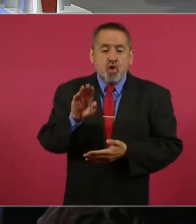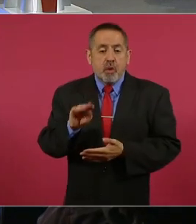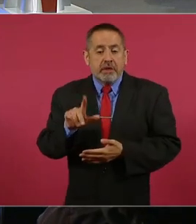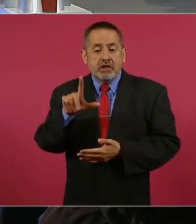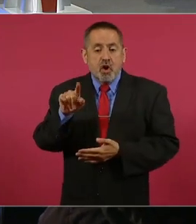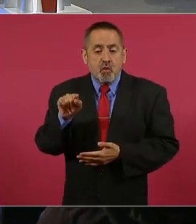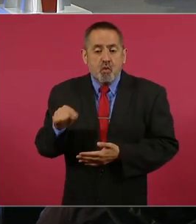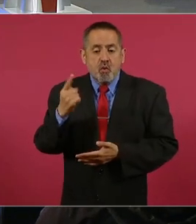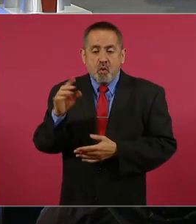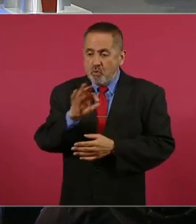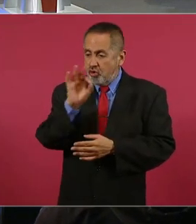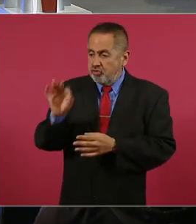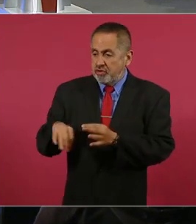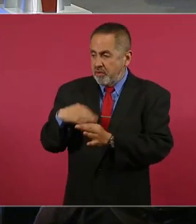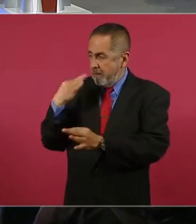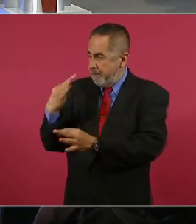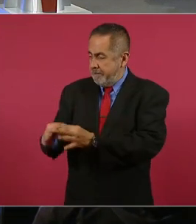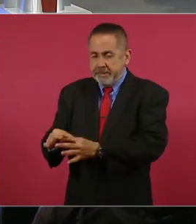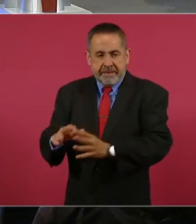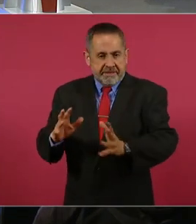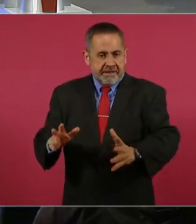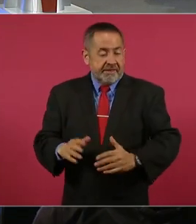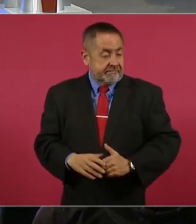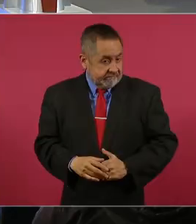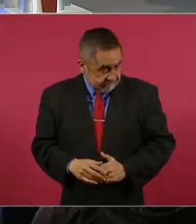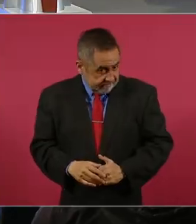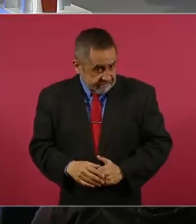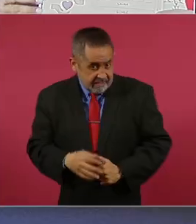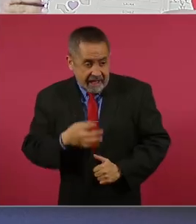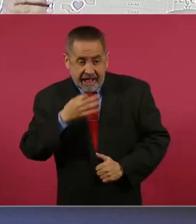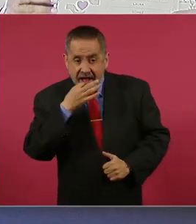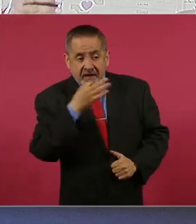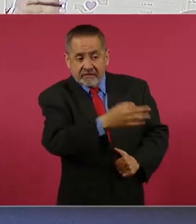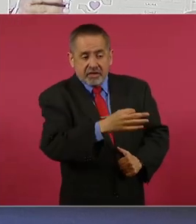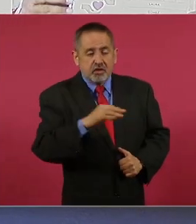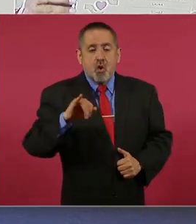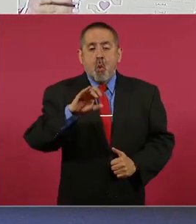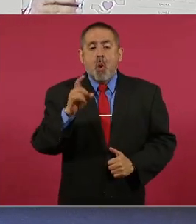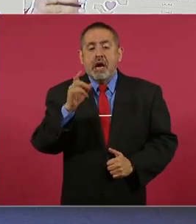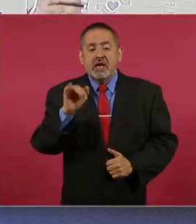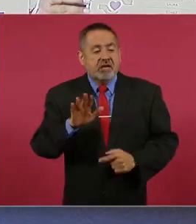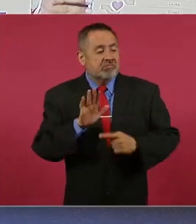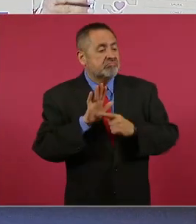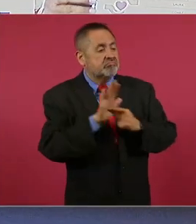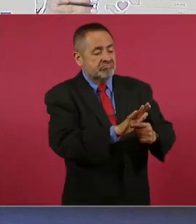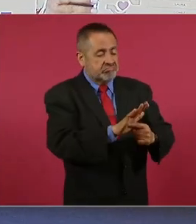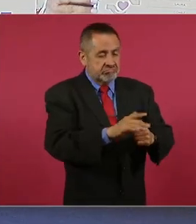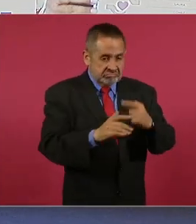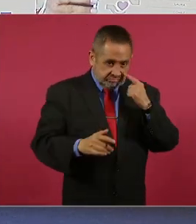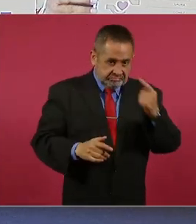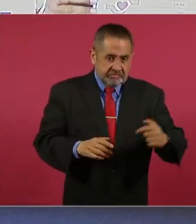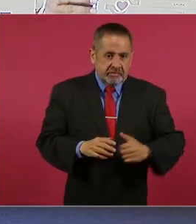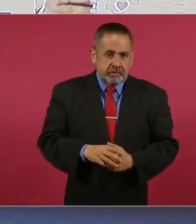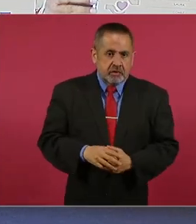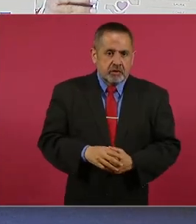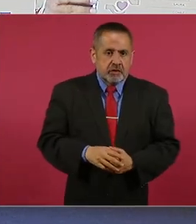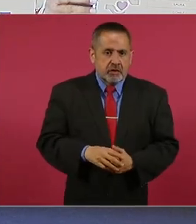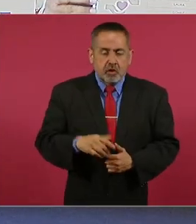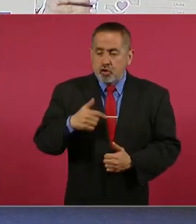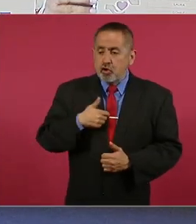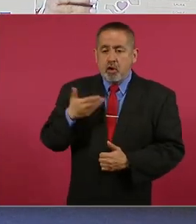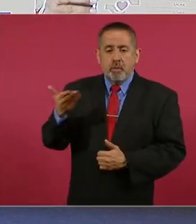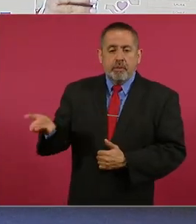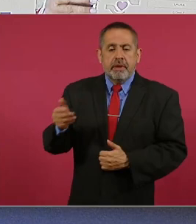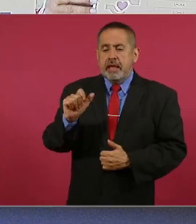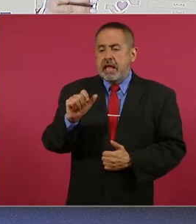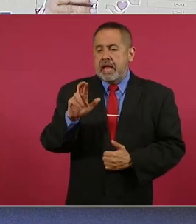97.1%. Te voy a demostrar, voy a pedirle a